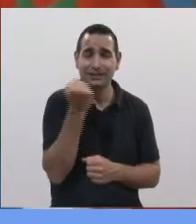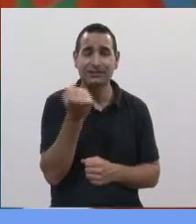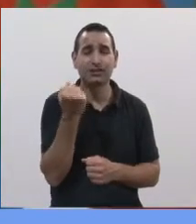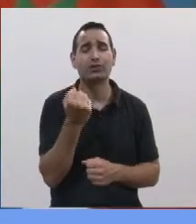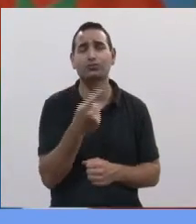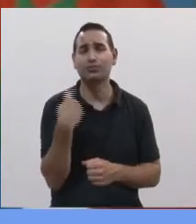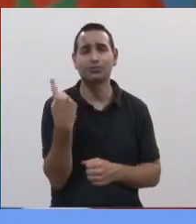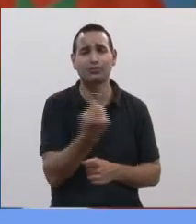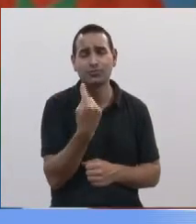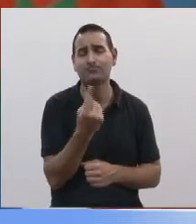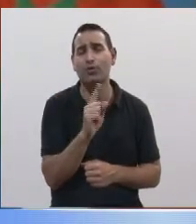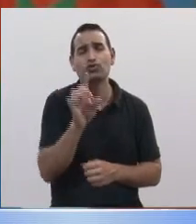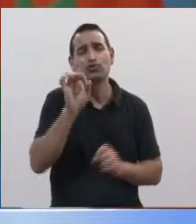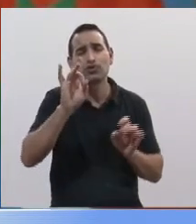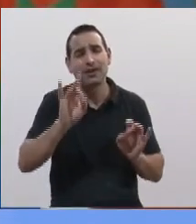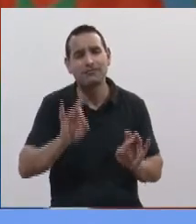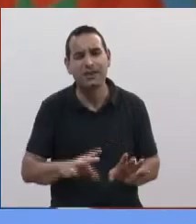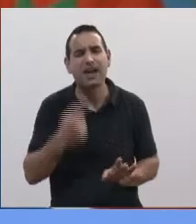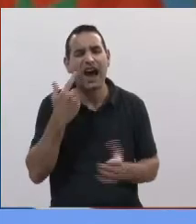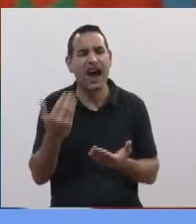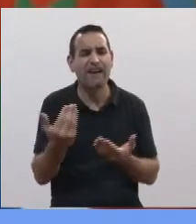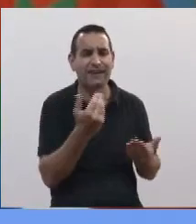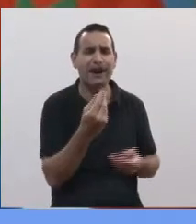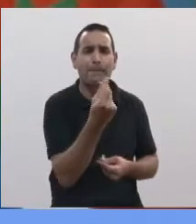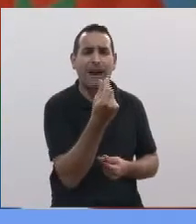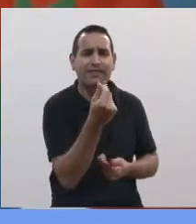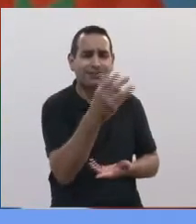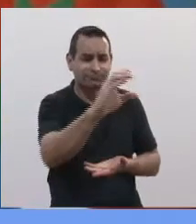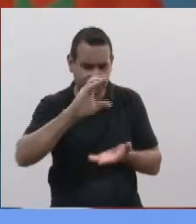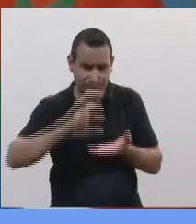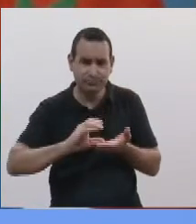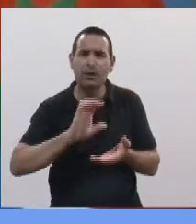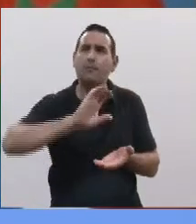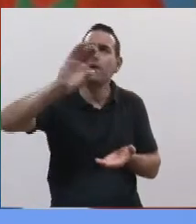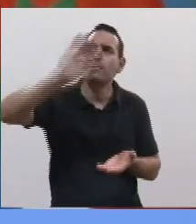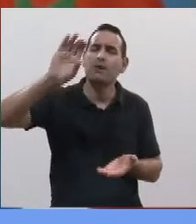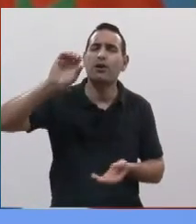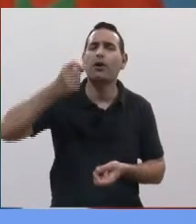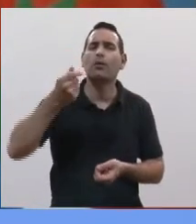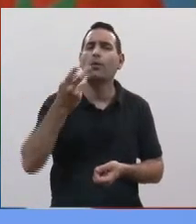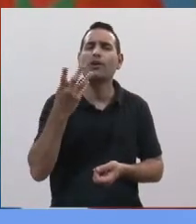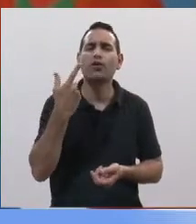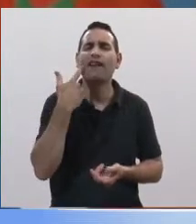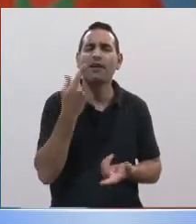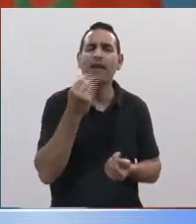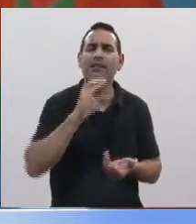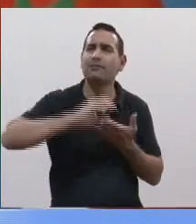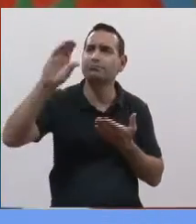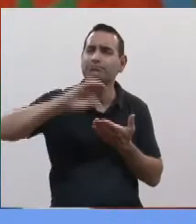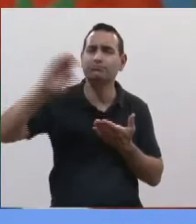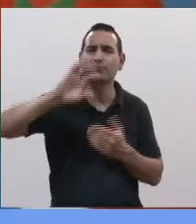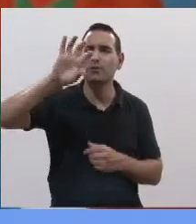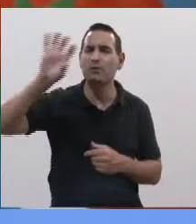nosotros no solamente conozcamos cuáles son los recursos que llegaron a cada provincia y cuáles se destinaron